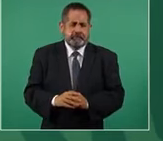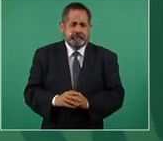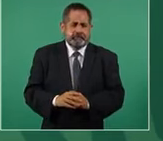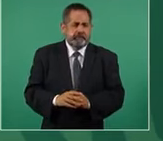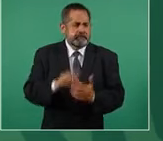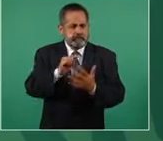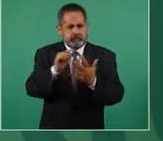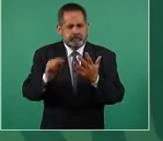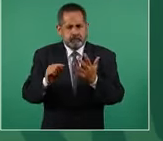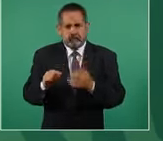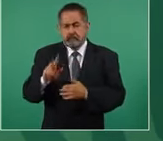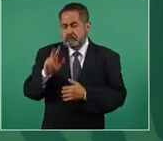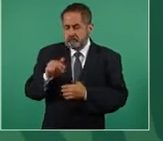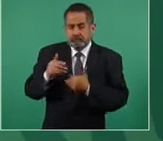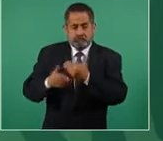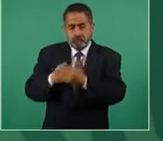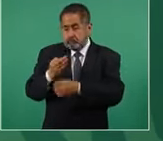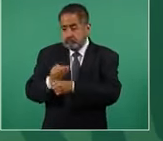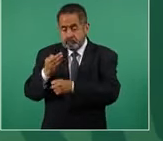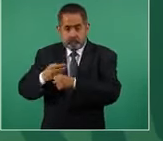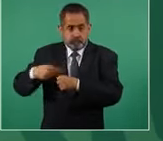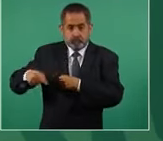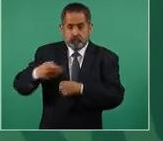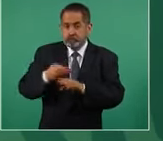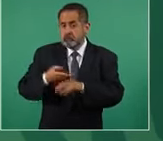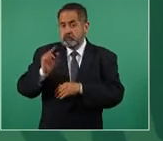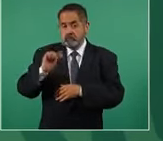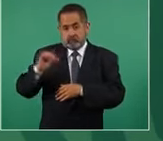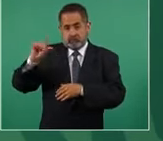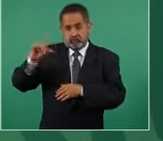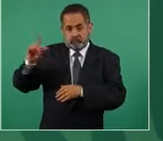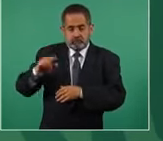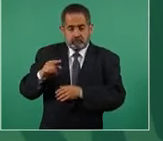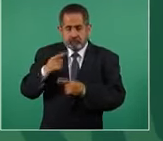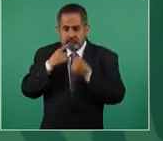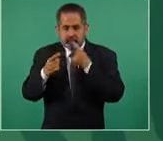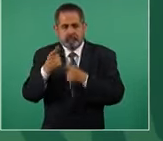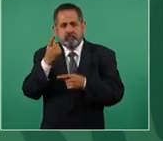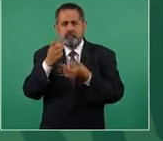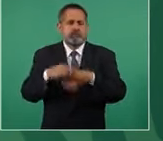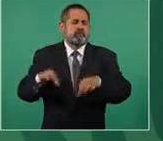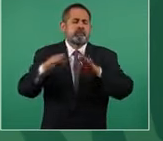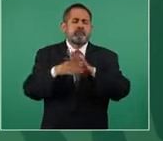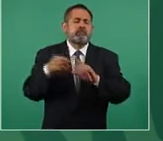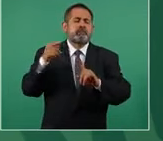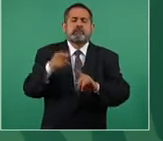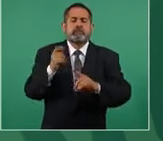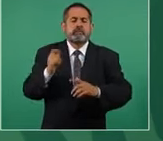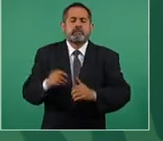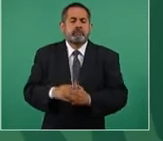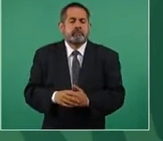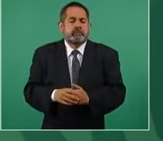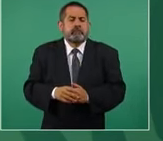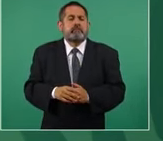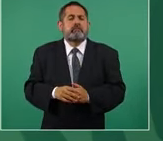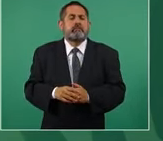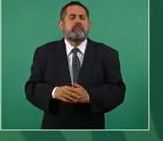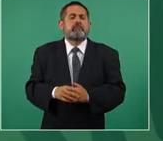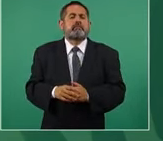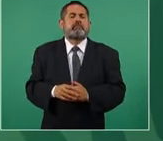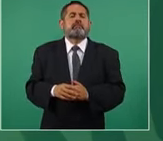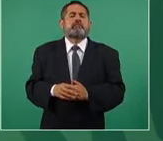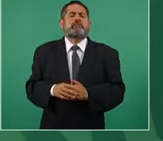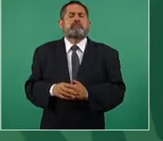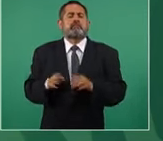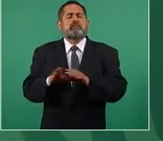Se está haciendo algo muy profesional y lo más importante es